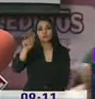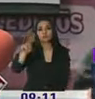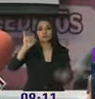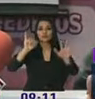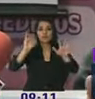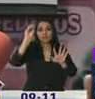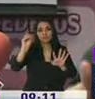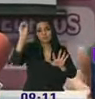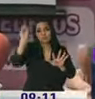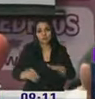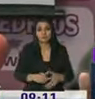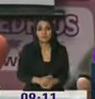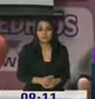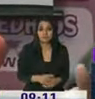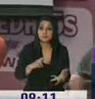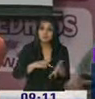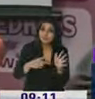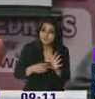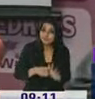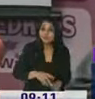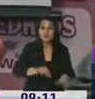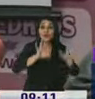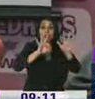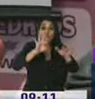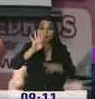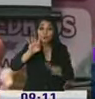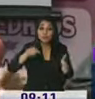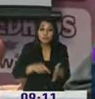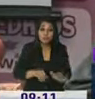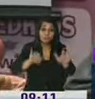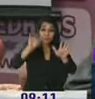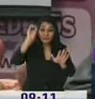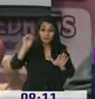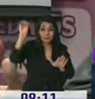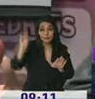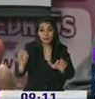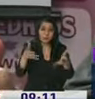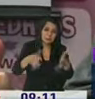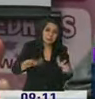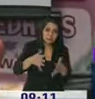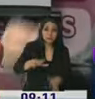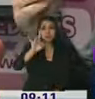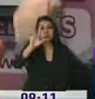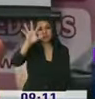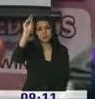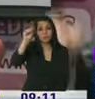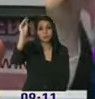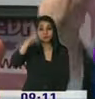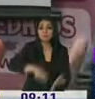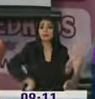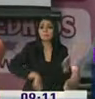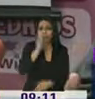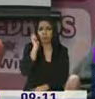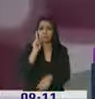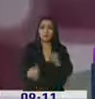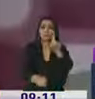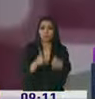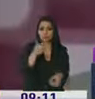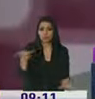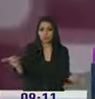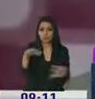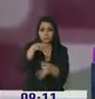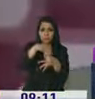84.6. O sea, ¿qué quiere decir? Que el 84.6%, aproximadamente 85%, aprueban categóricamente